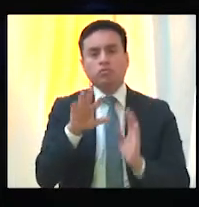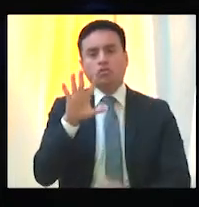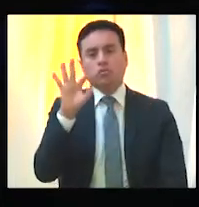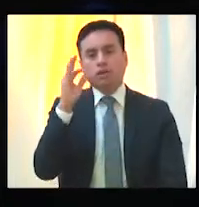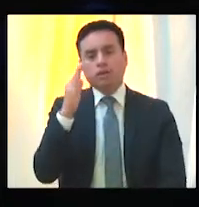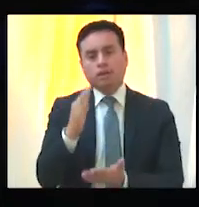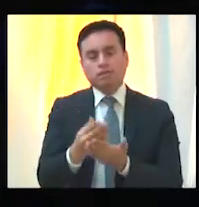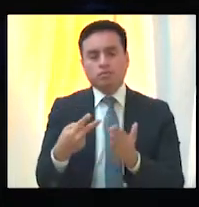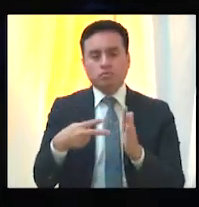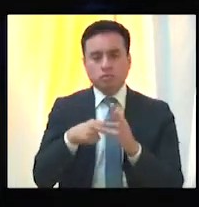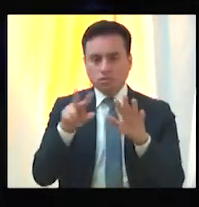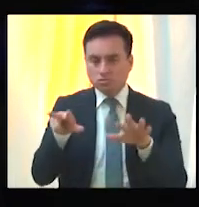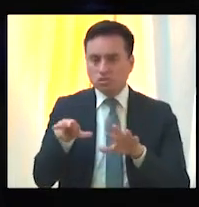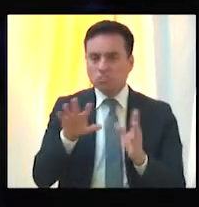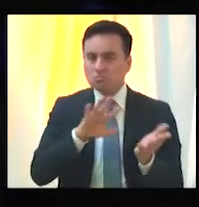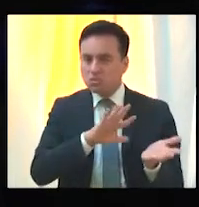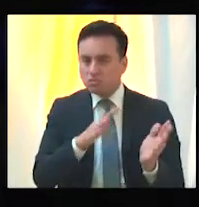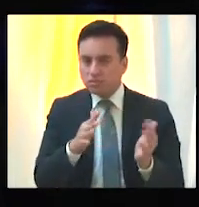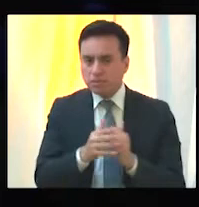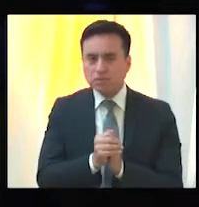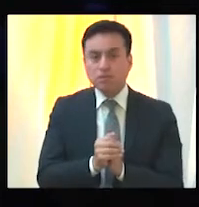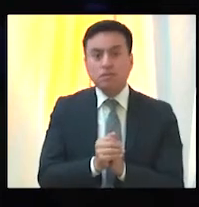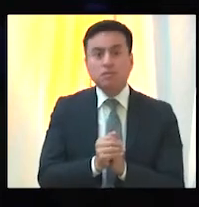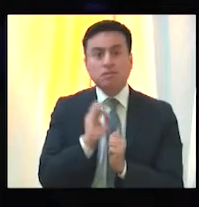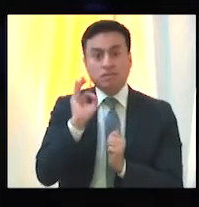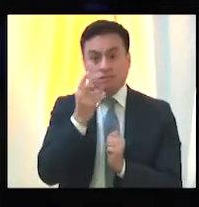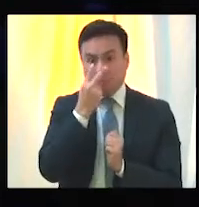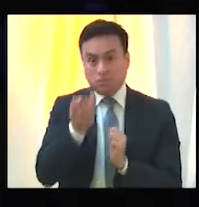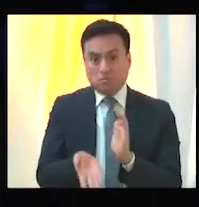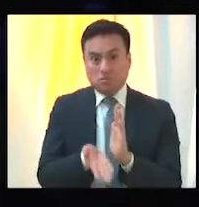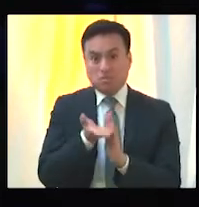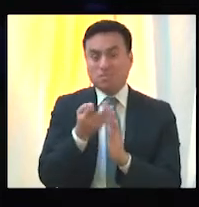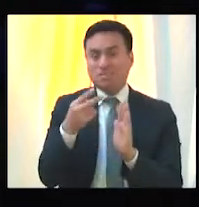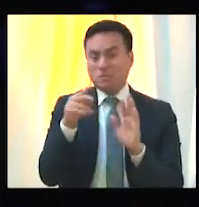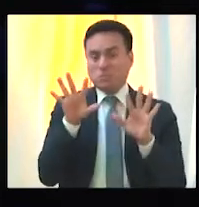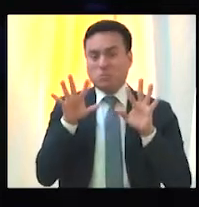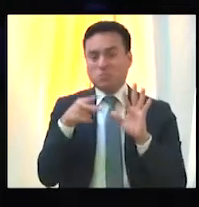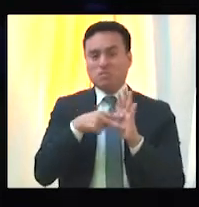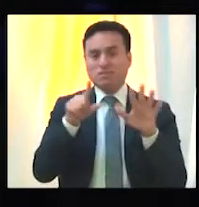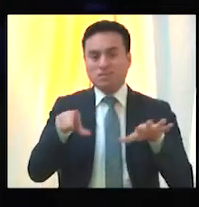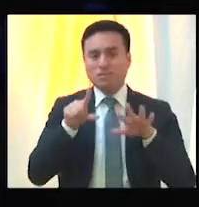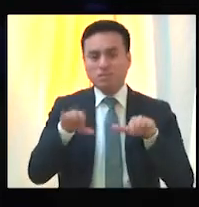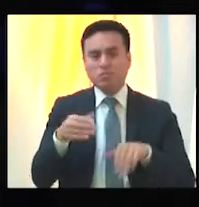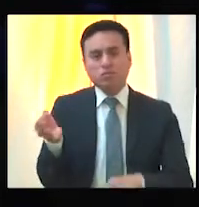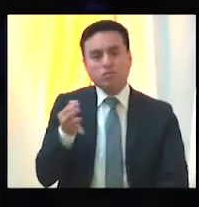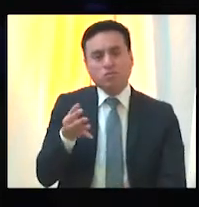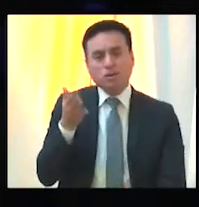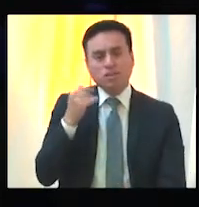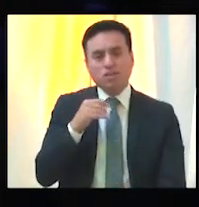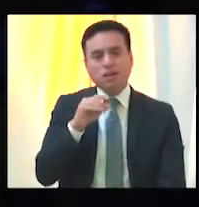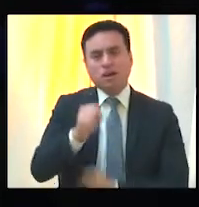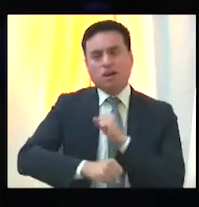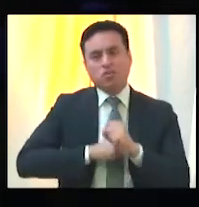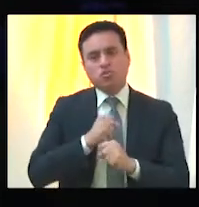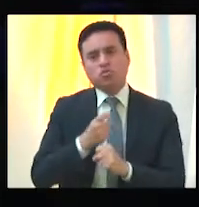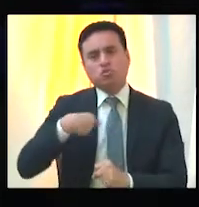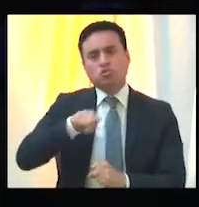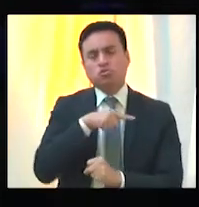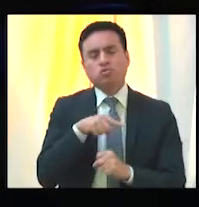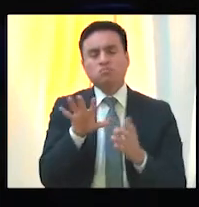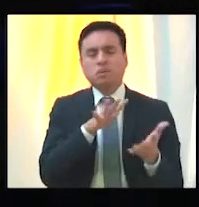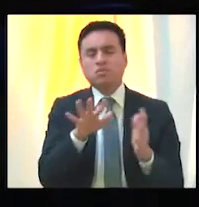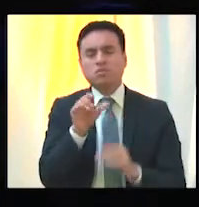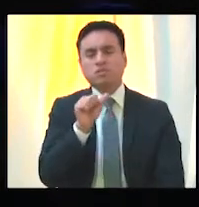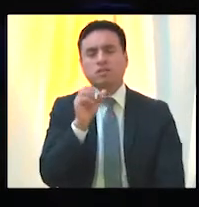hasta el 2018 aproximadamente. Por supuesto que sobresale el año 2017, que como se mencionó previamente, fue un año en que pasamos de tener del